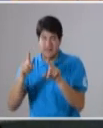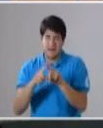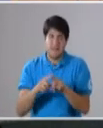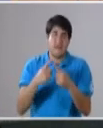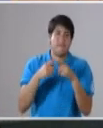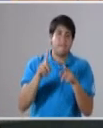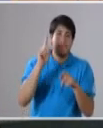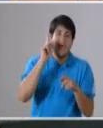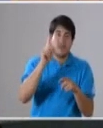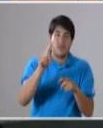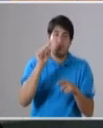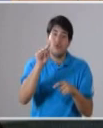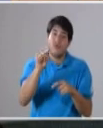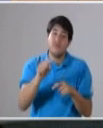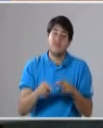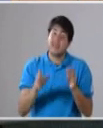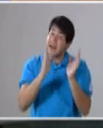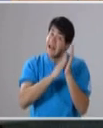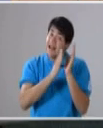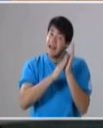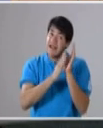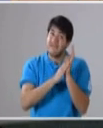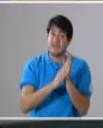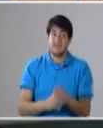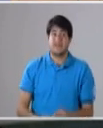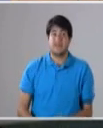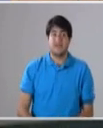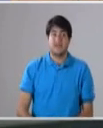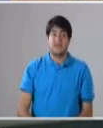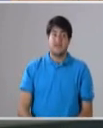666 era la alabanza.